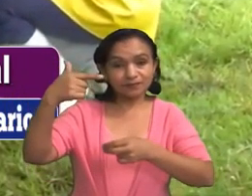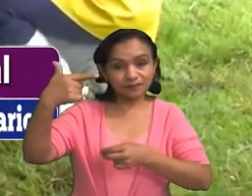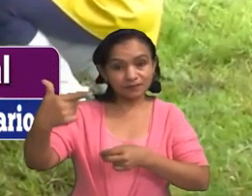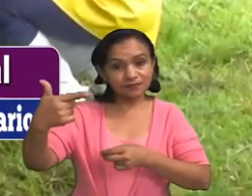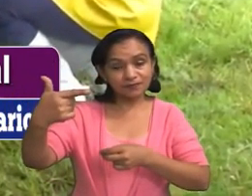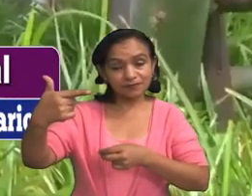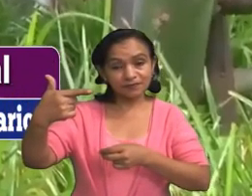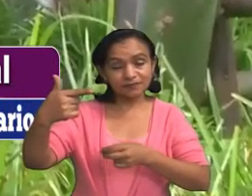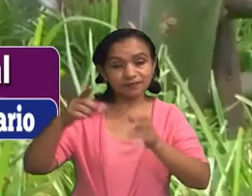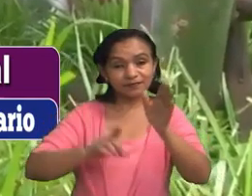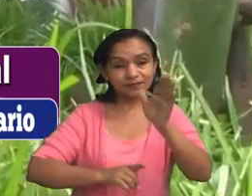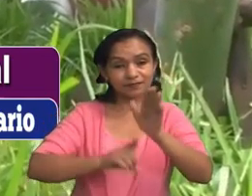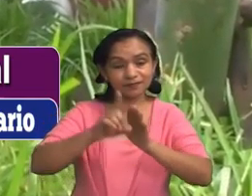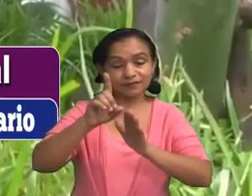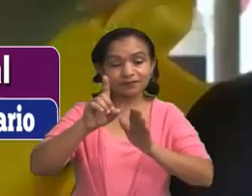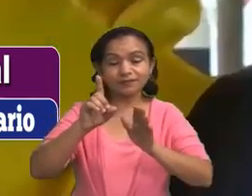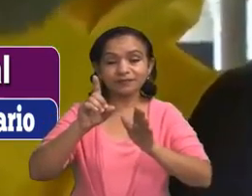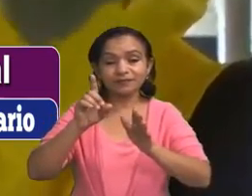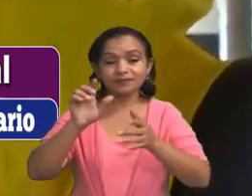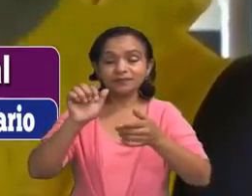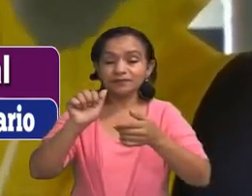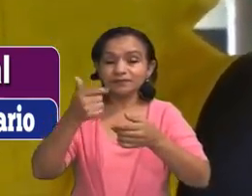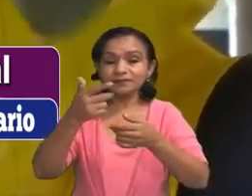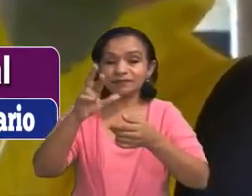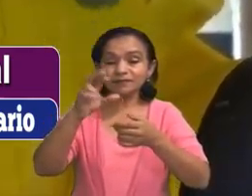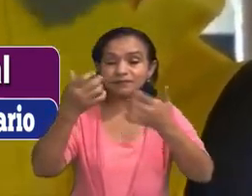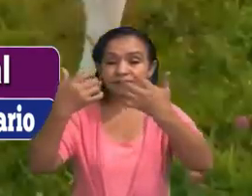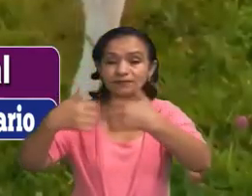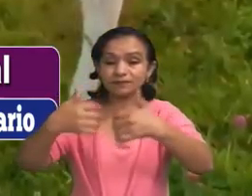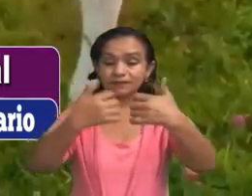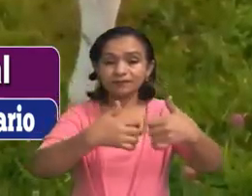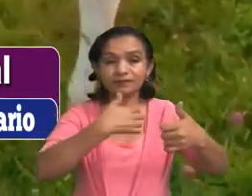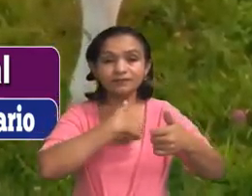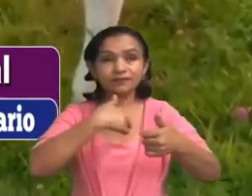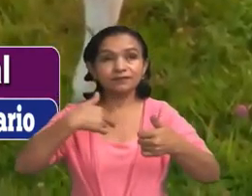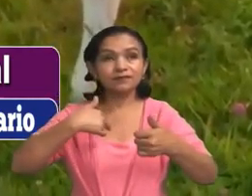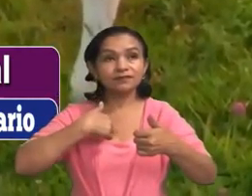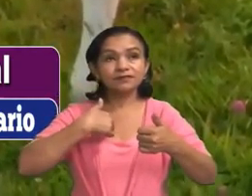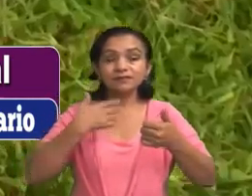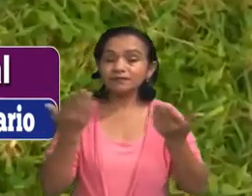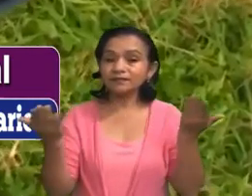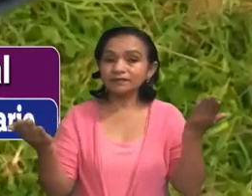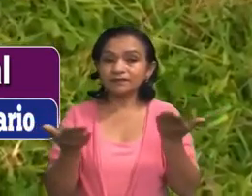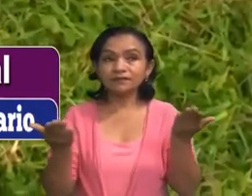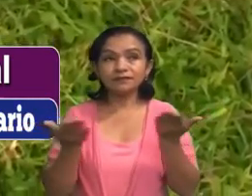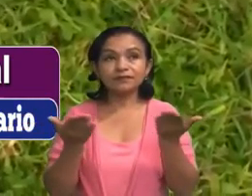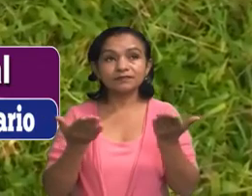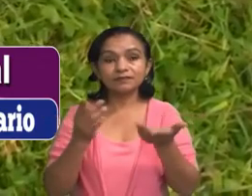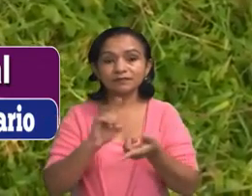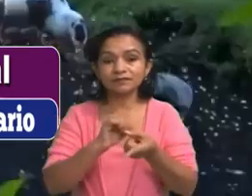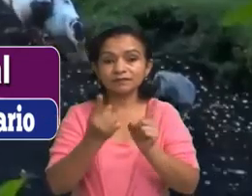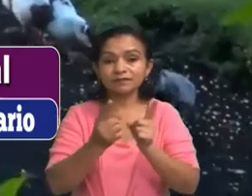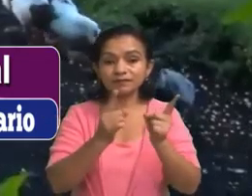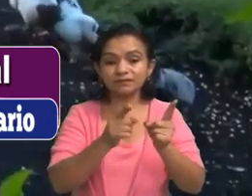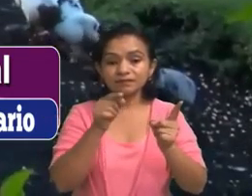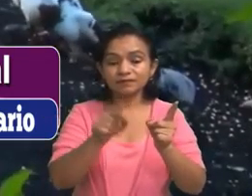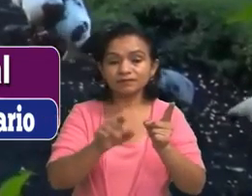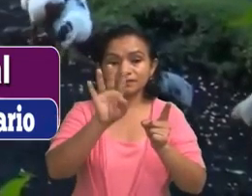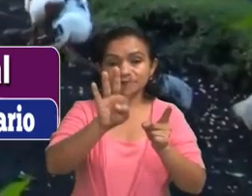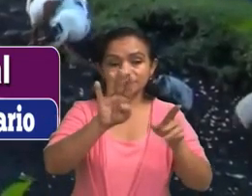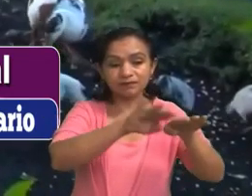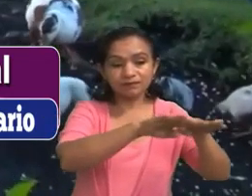de Desarrollo Rural es agroindustria. En agroindustria lo que vamos a estar teniendo son una réplica de las mismas 4